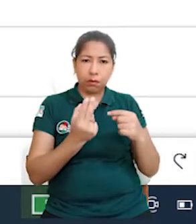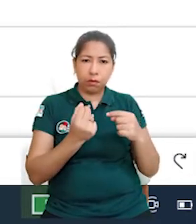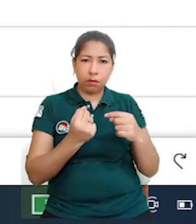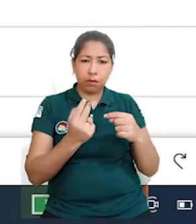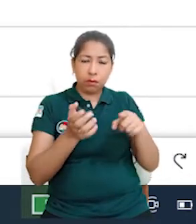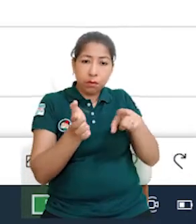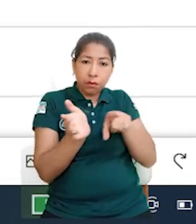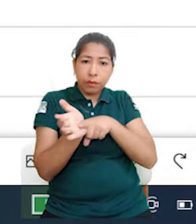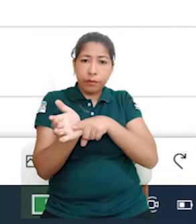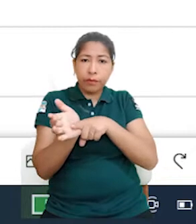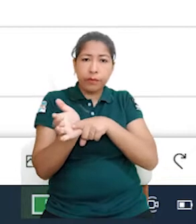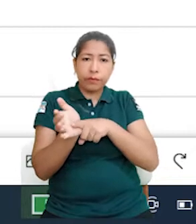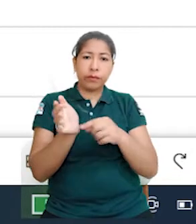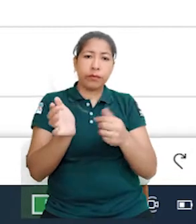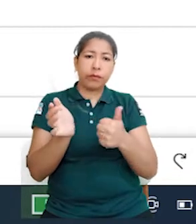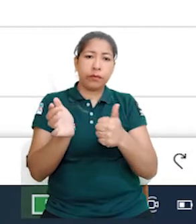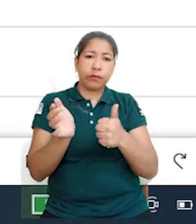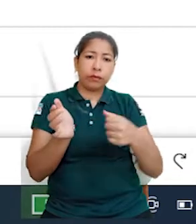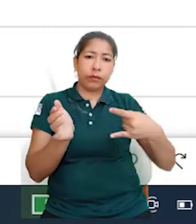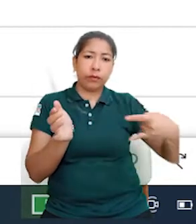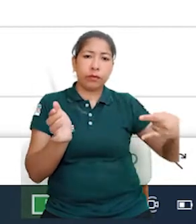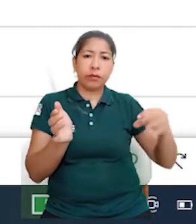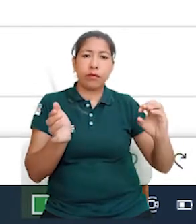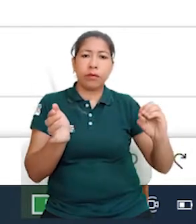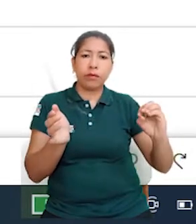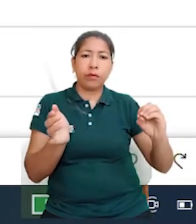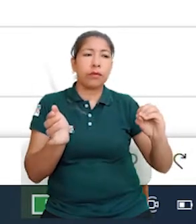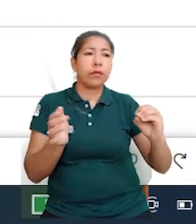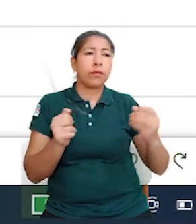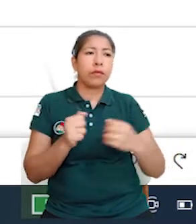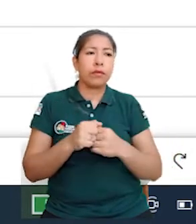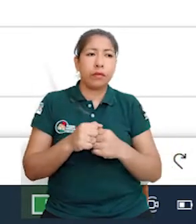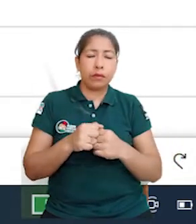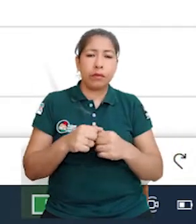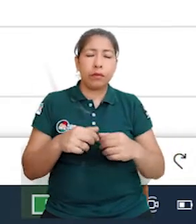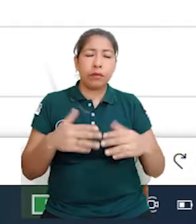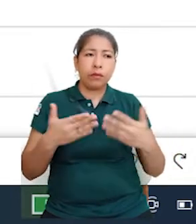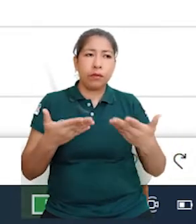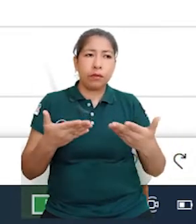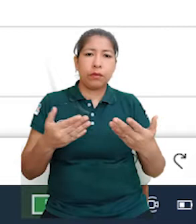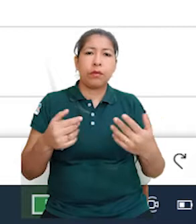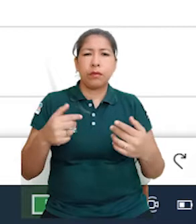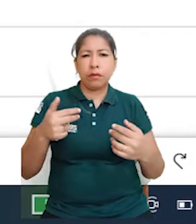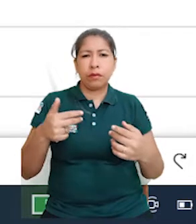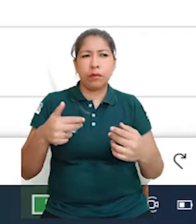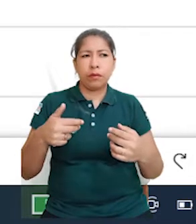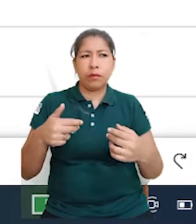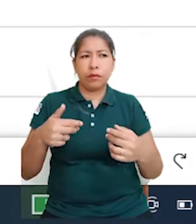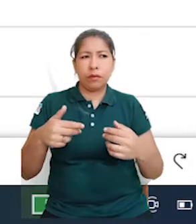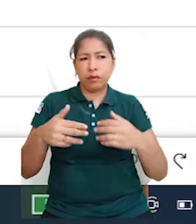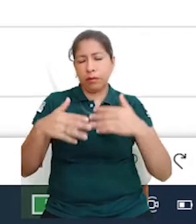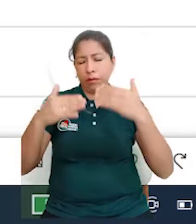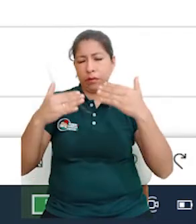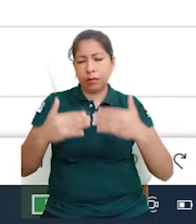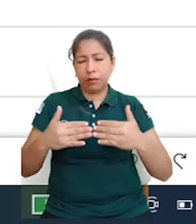reducimos términos semejantes. Acá tengo dos términos en x, 3x menos 20x,